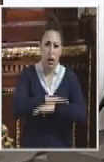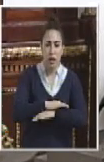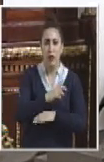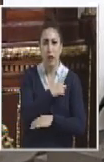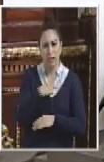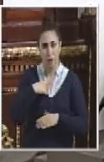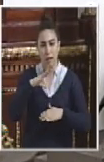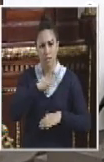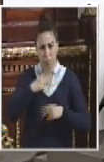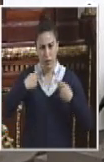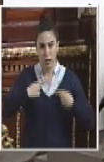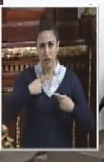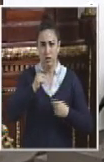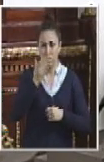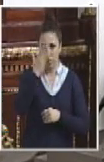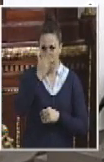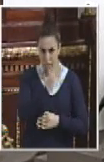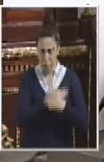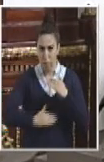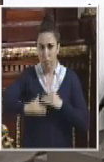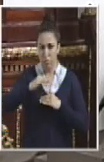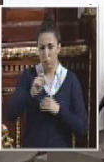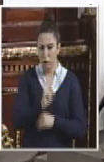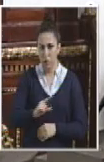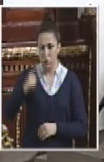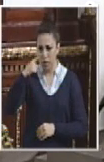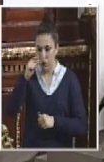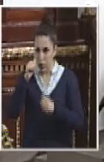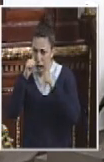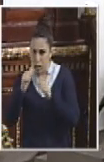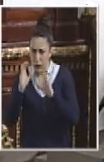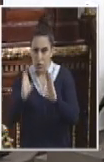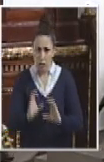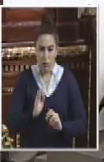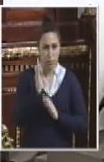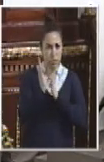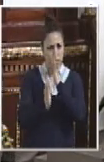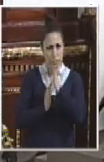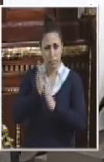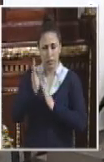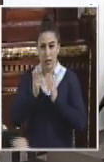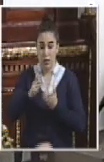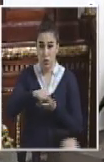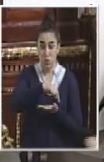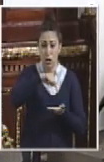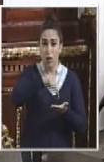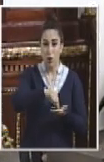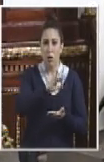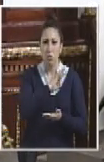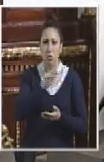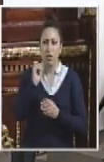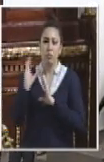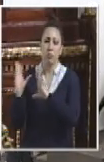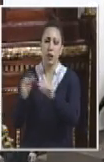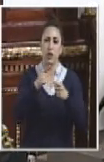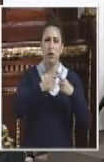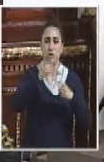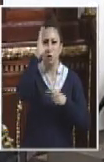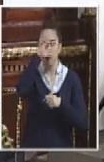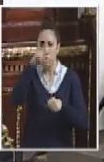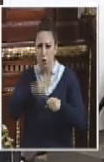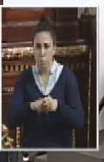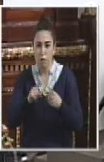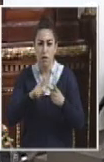para que los atiendan. Estos centros de atención serán un espacio donde se ofrecen y se realizan diversas actividades culturales, de educación,